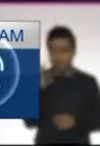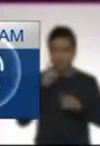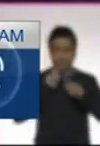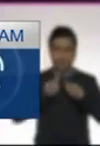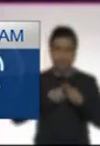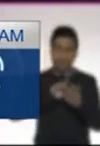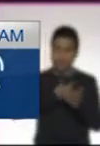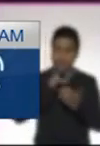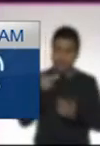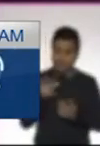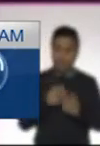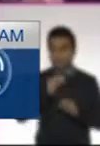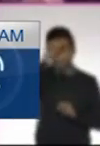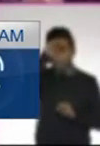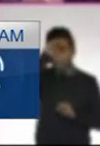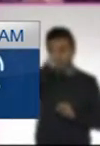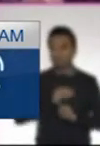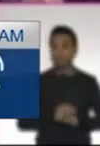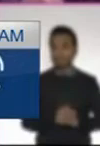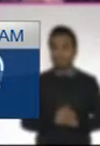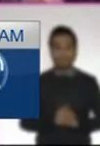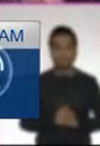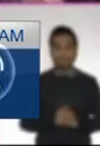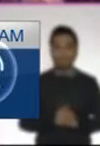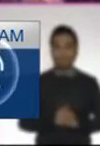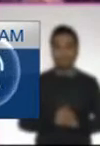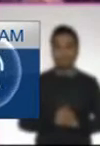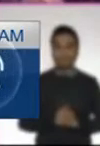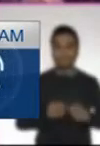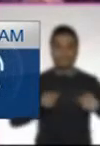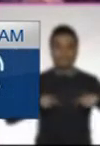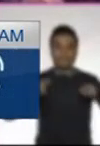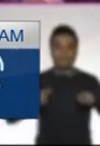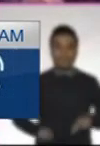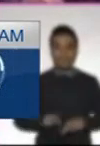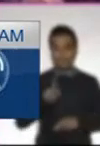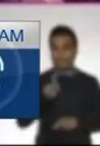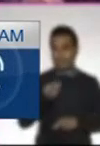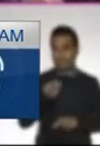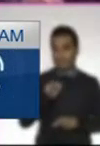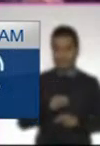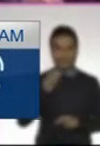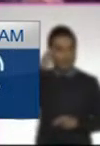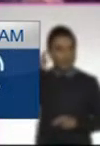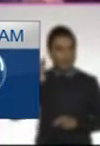fuerte, que a pesar incluso de lo complejo que puede ser esta tarea,